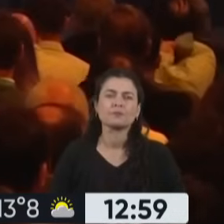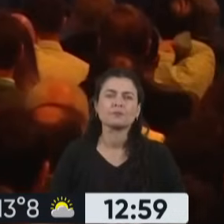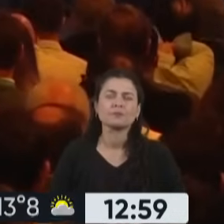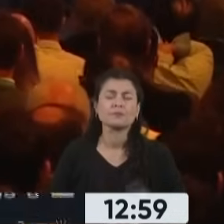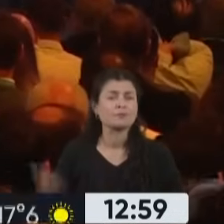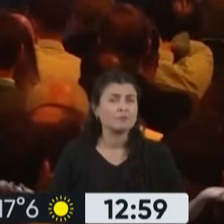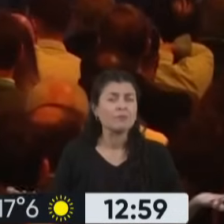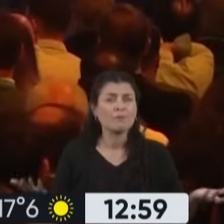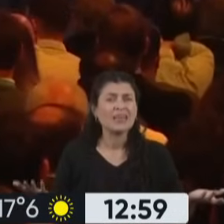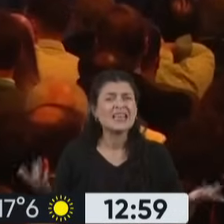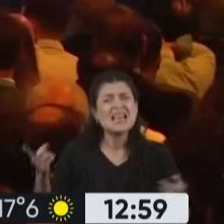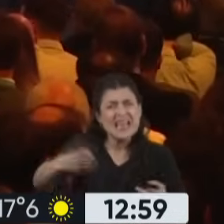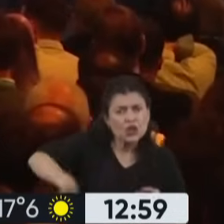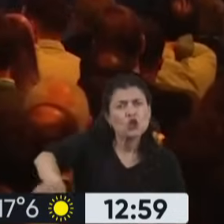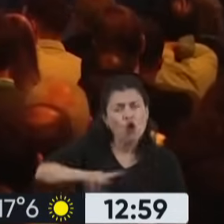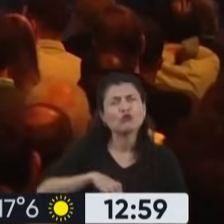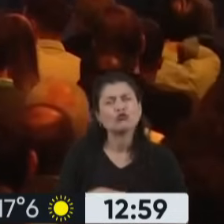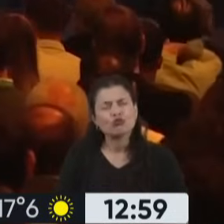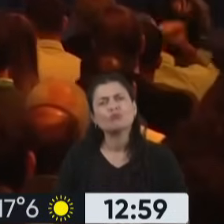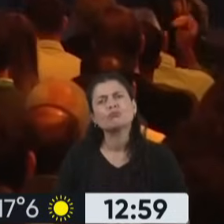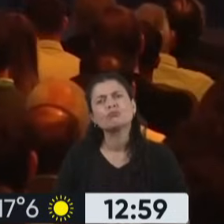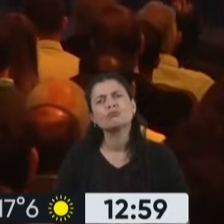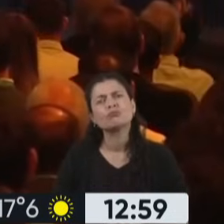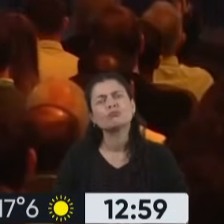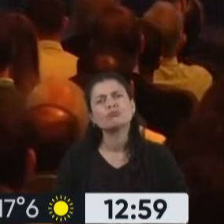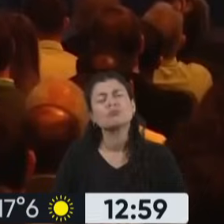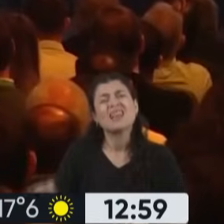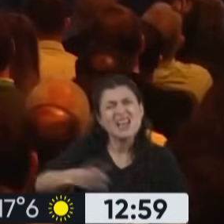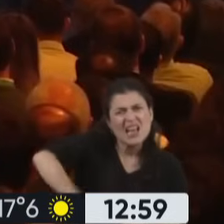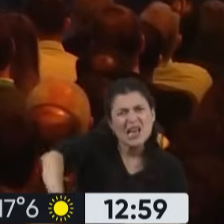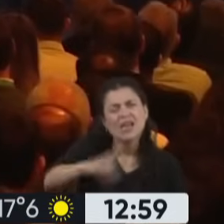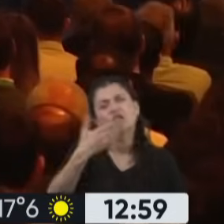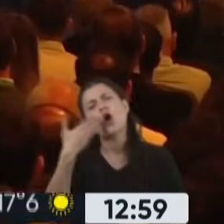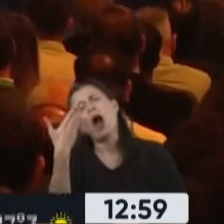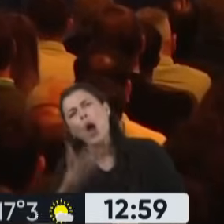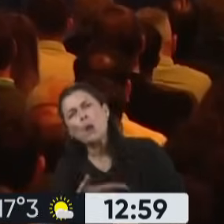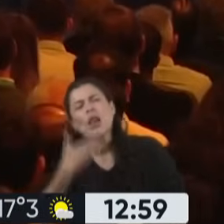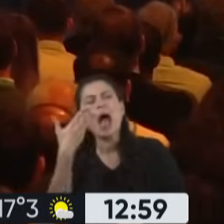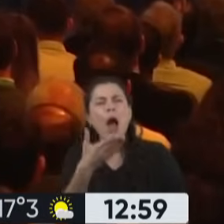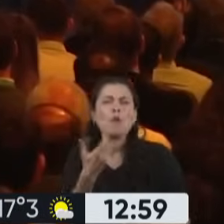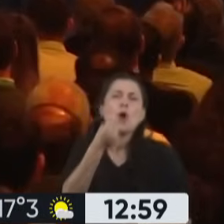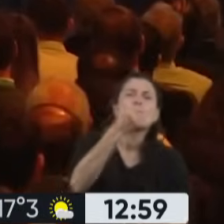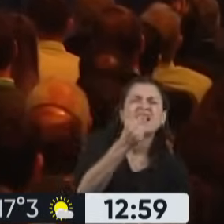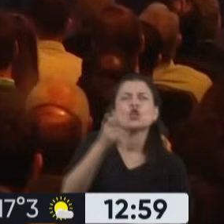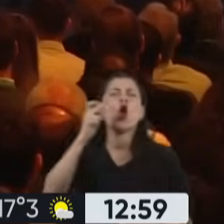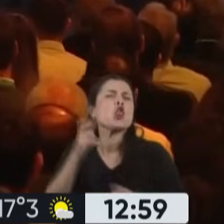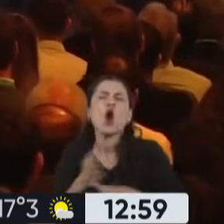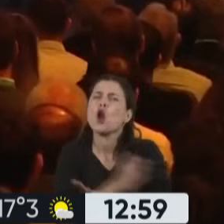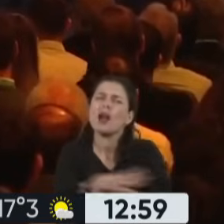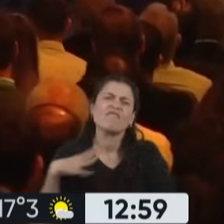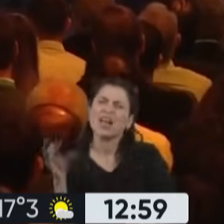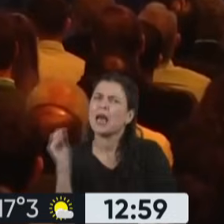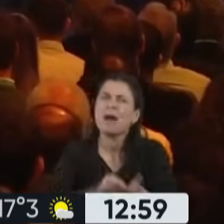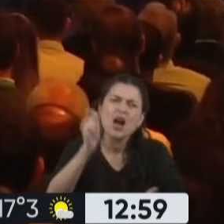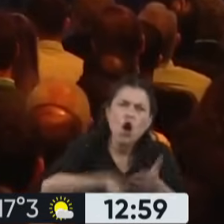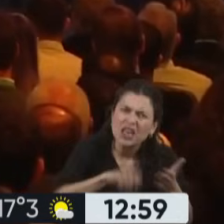Y entonces empezaron todos los agoreros de que el tipo de cambio atrasado y que esto tenía que volar por